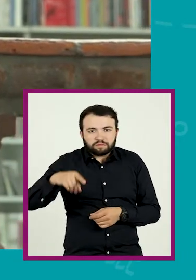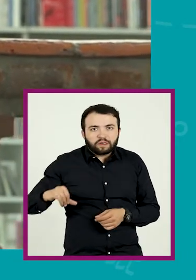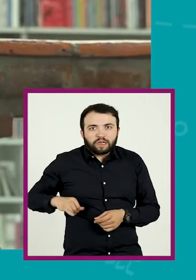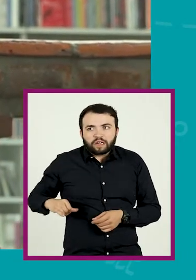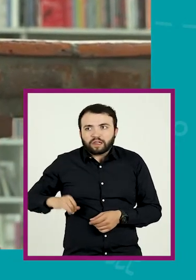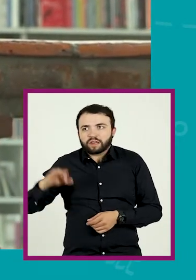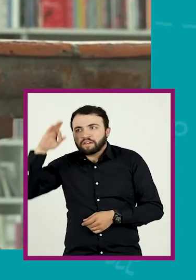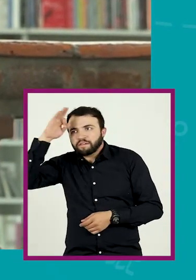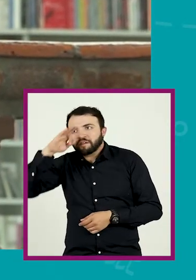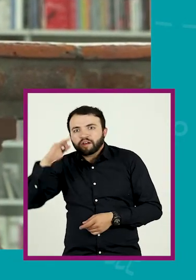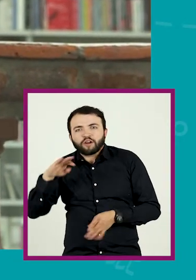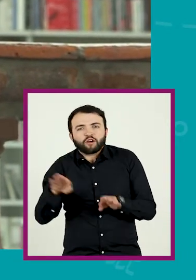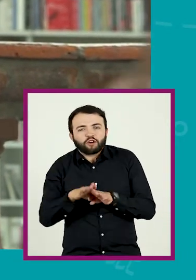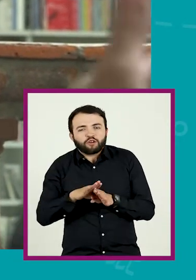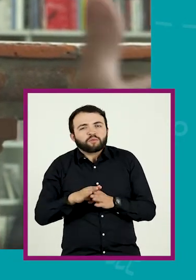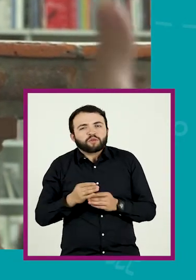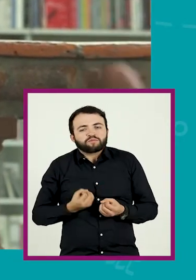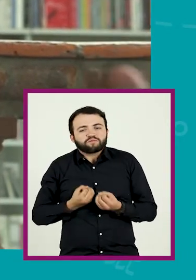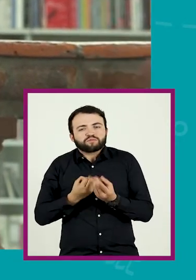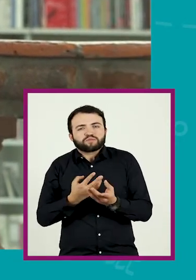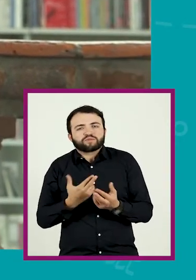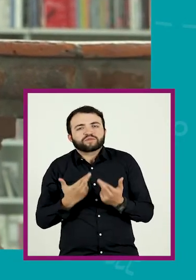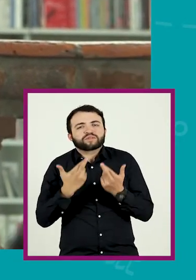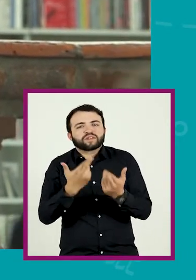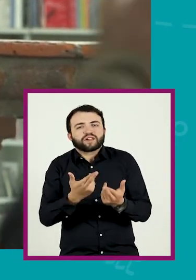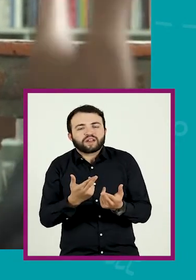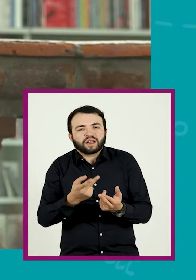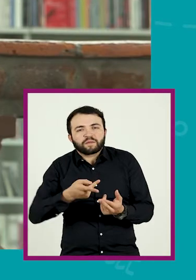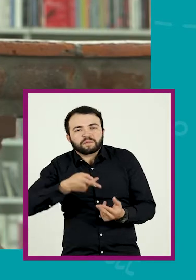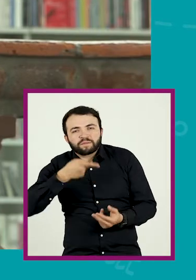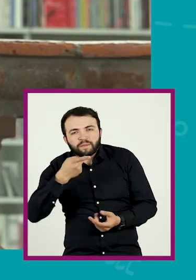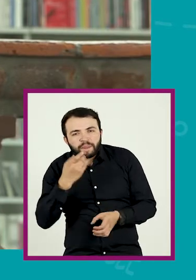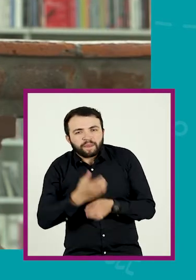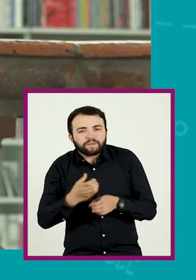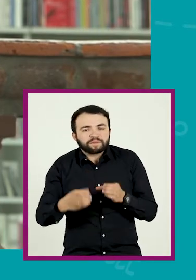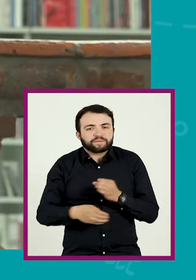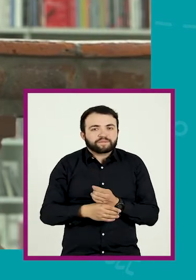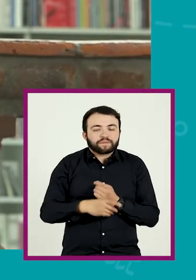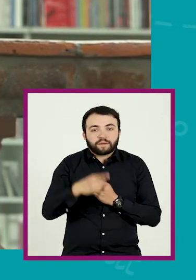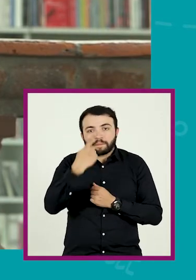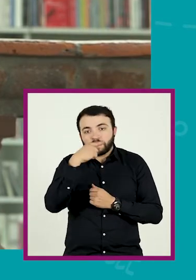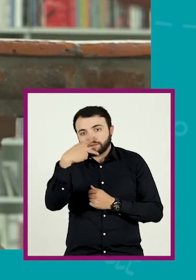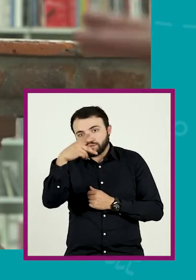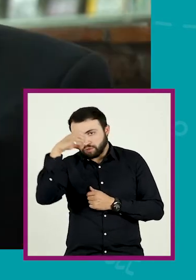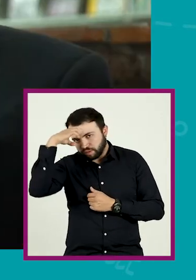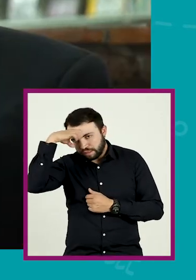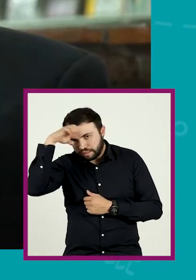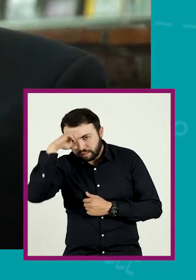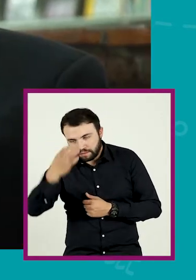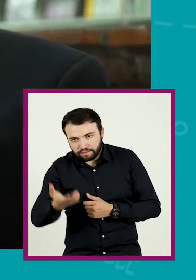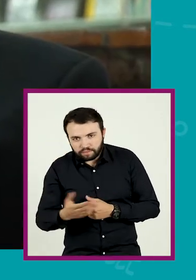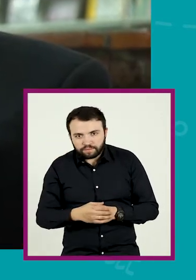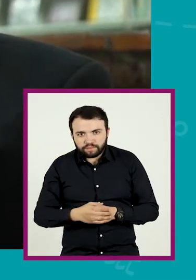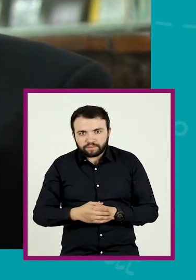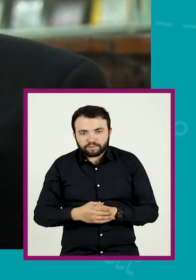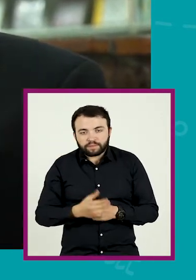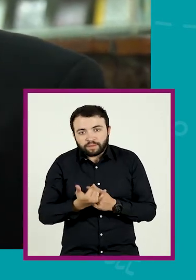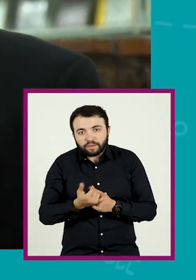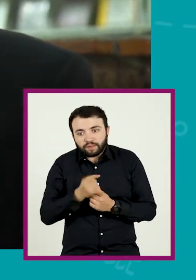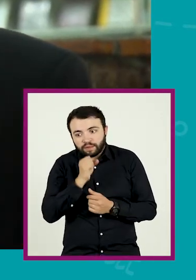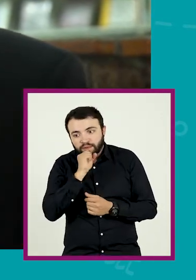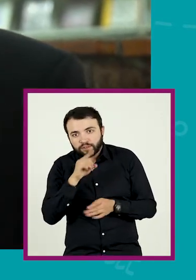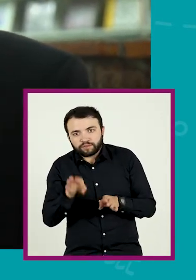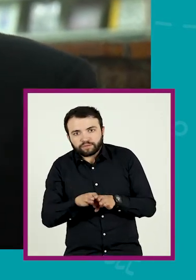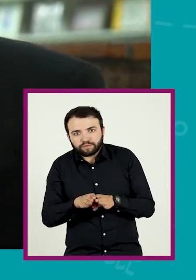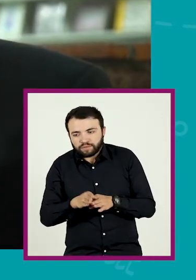se interesen por la filosofía? ¿Qué implicaciones tiene en su vida, en su ética, en la política, Y sobre todo, claro, pasando también por la influencia